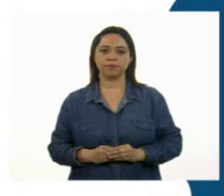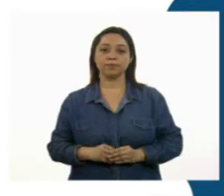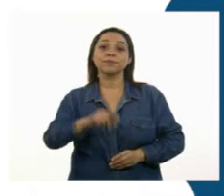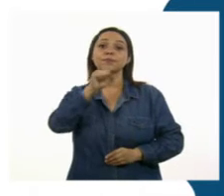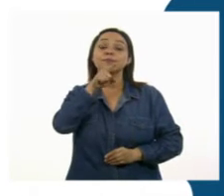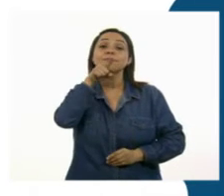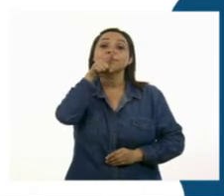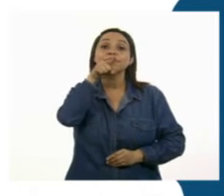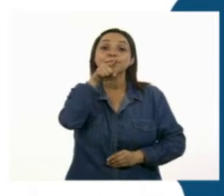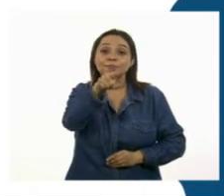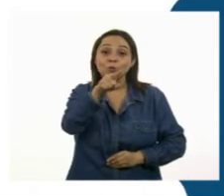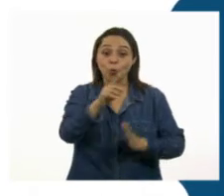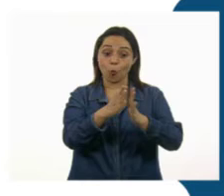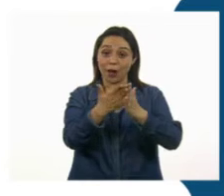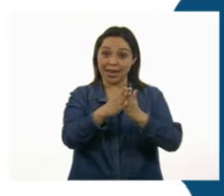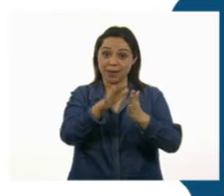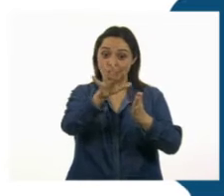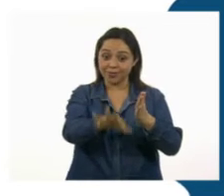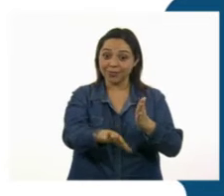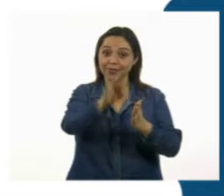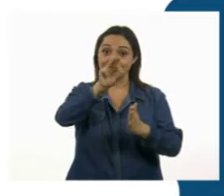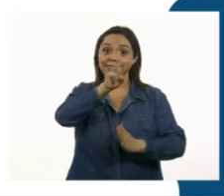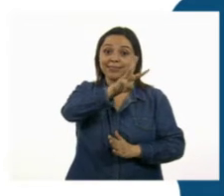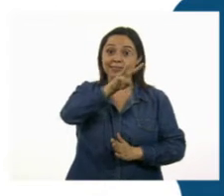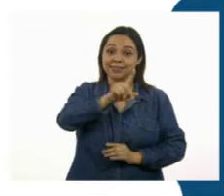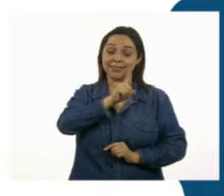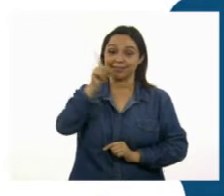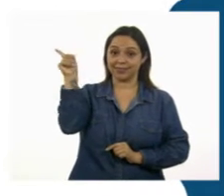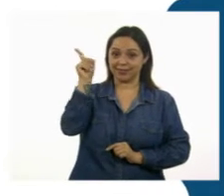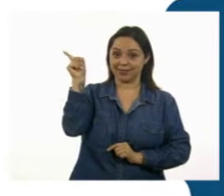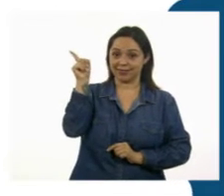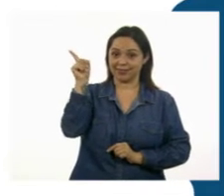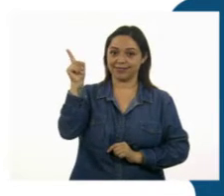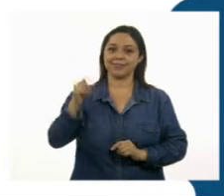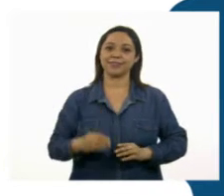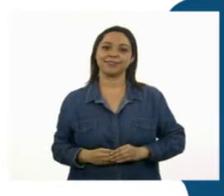También puedes encontrar los libros de texto en la página